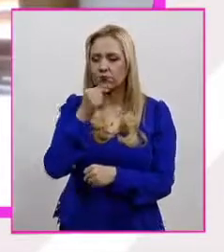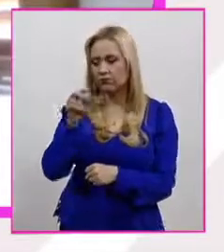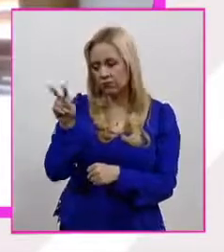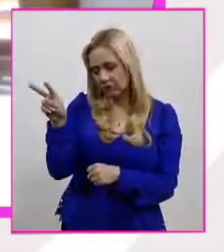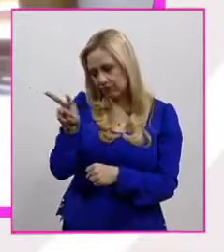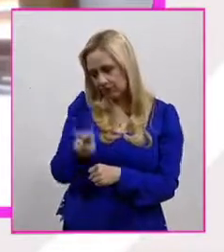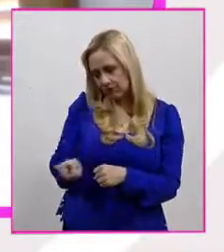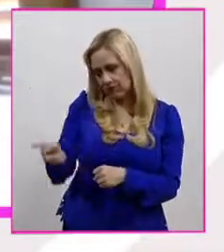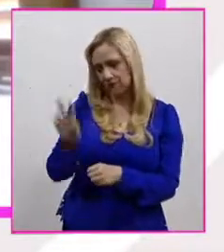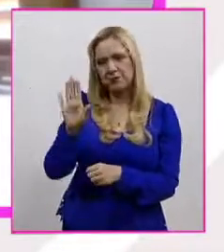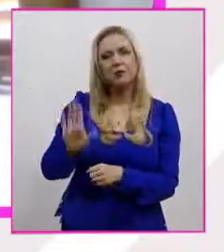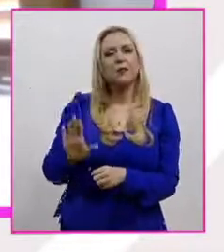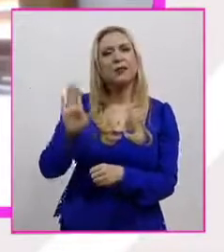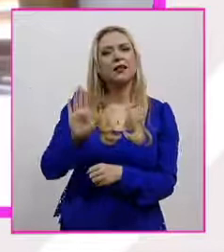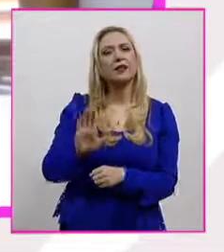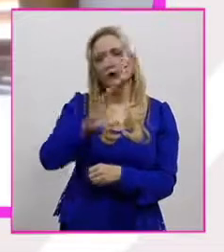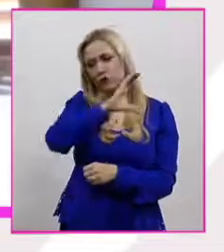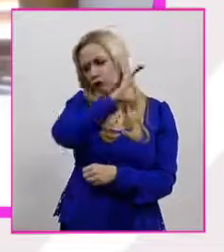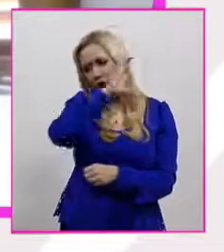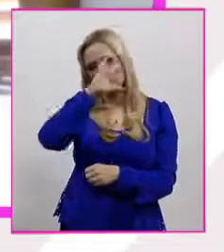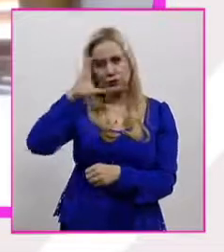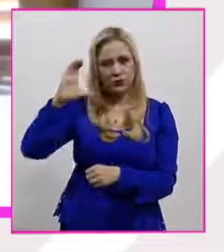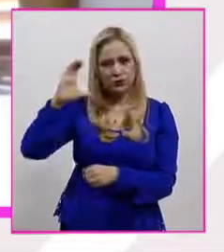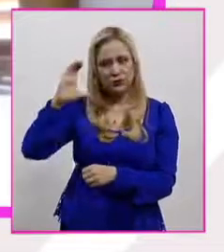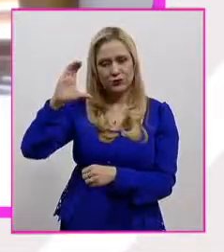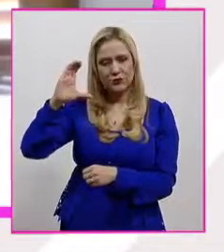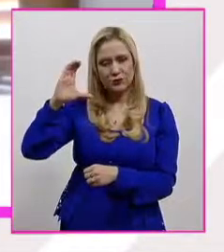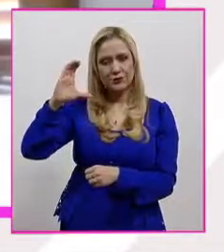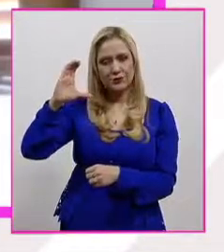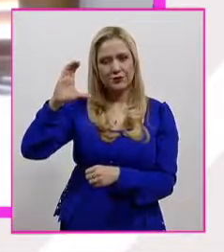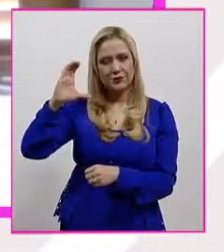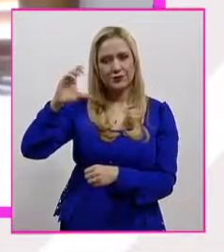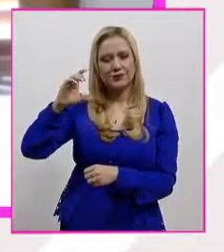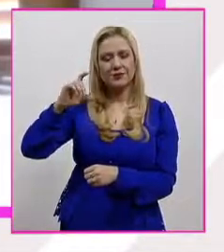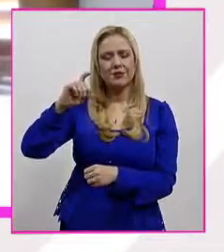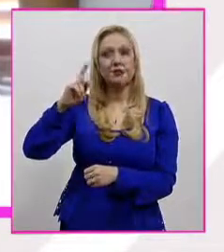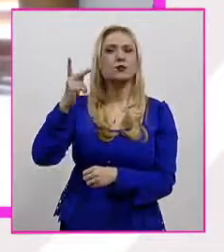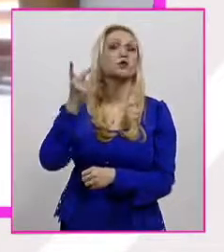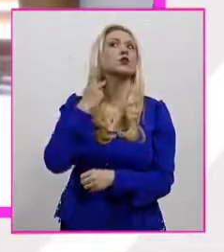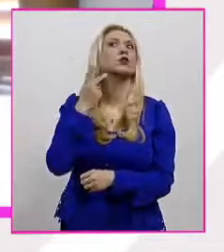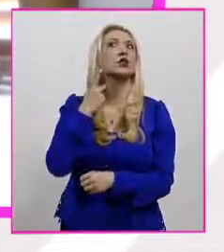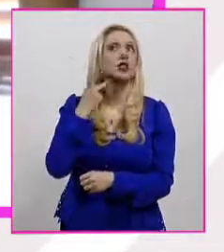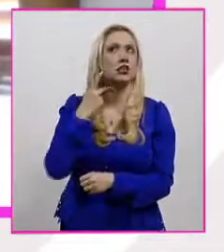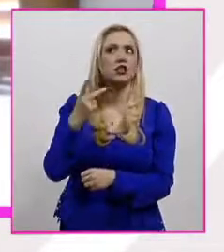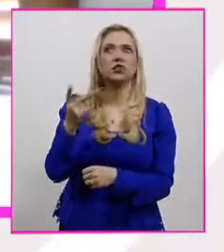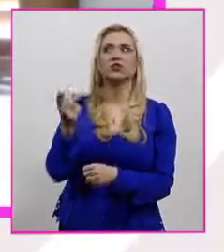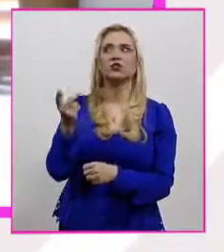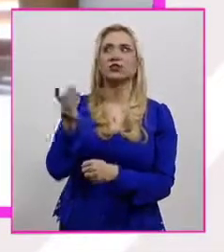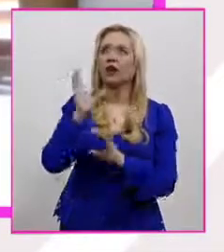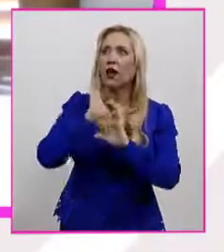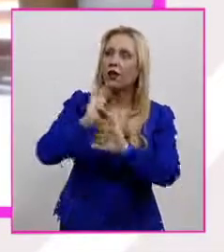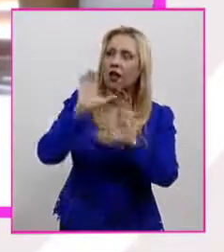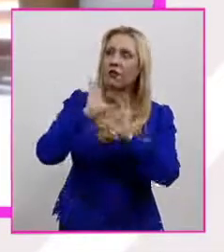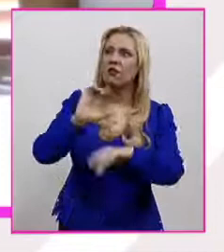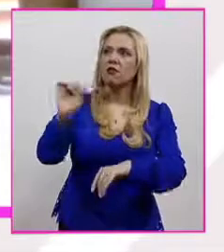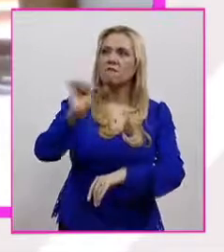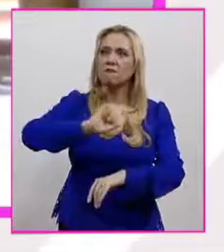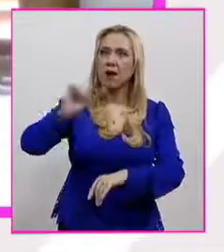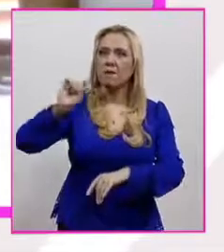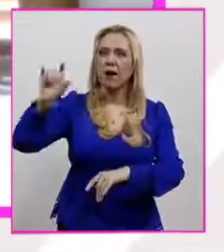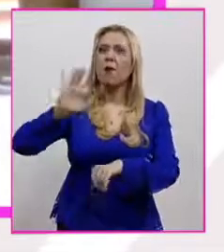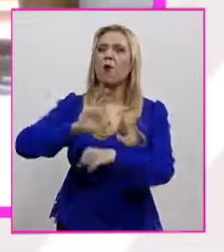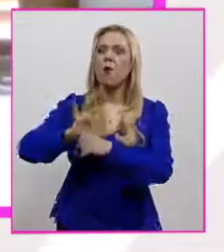una paleta con fotografías, una hoja con fotografías de quiénes eran los políticos, los famosos, los cantantes más conocidos en